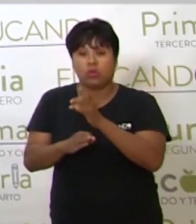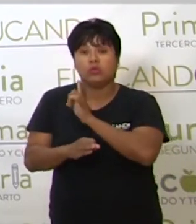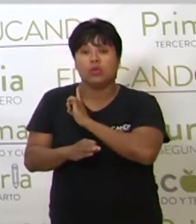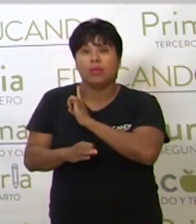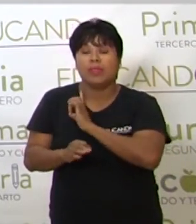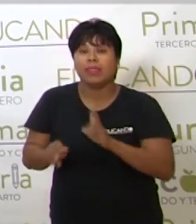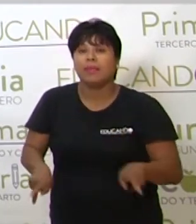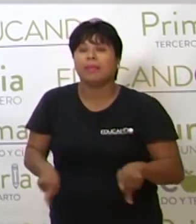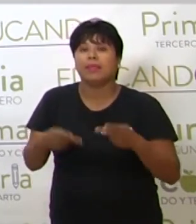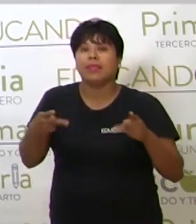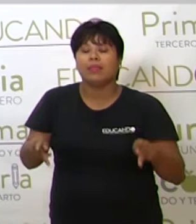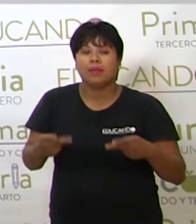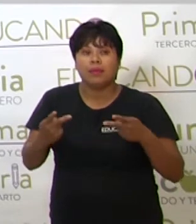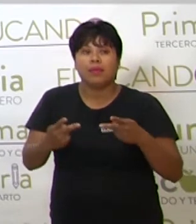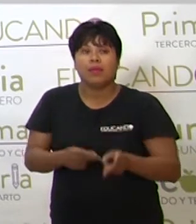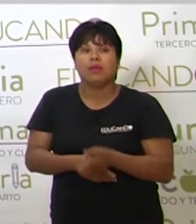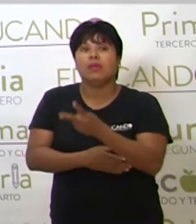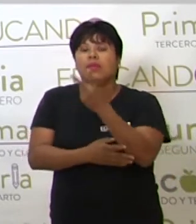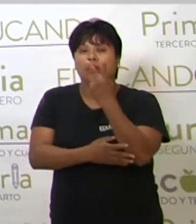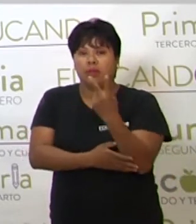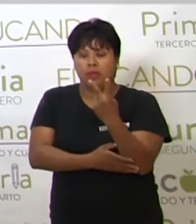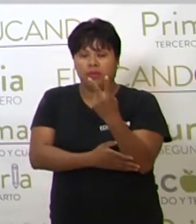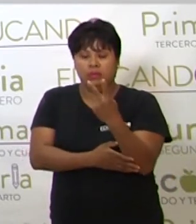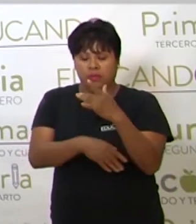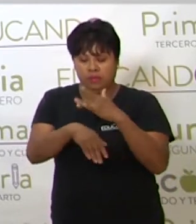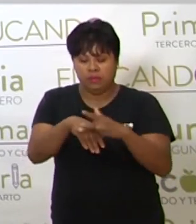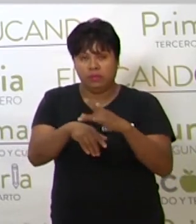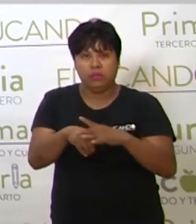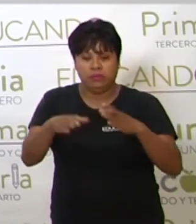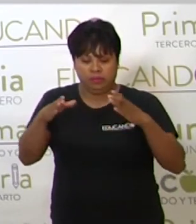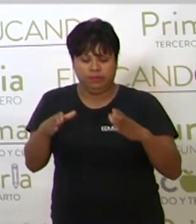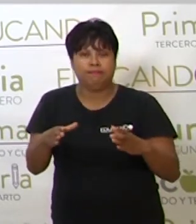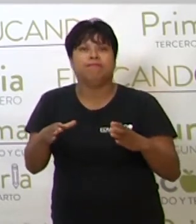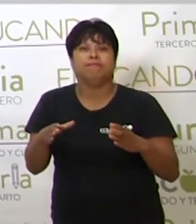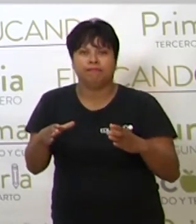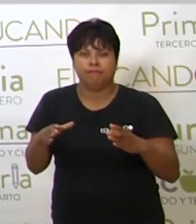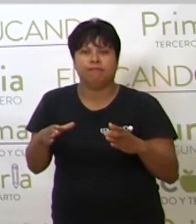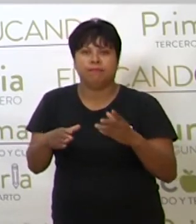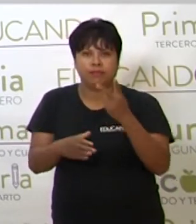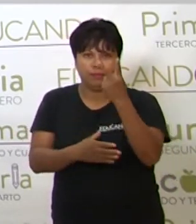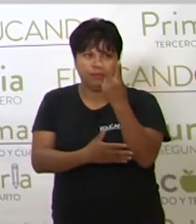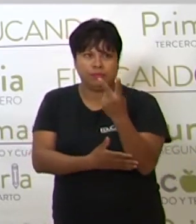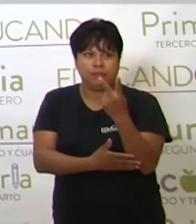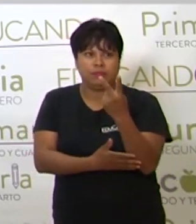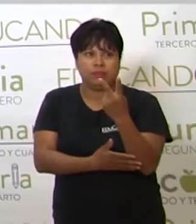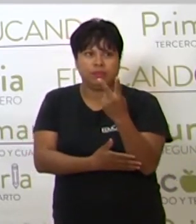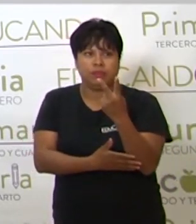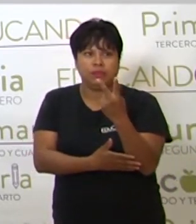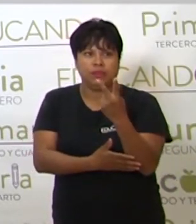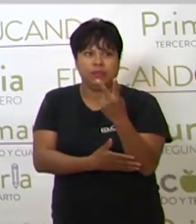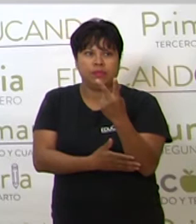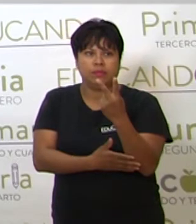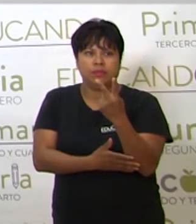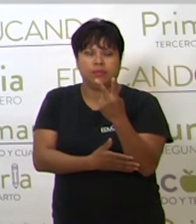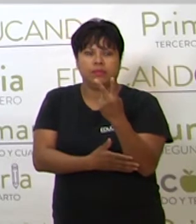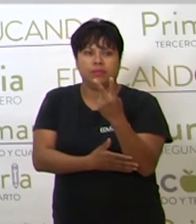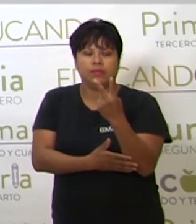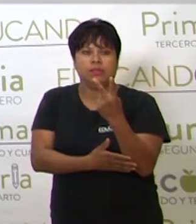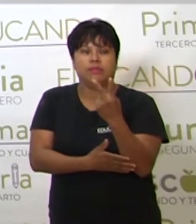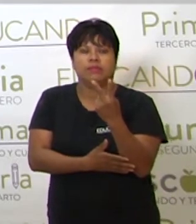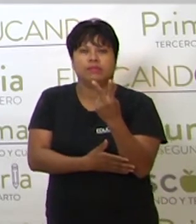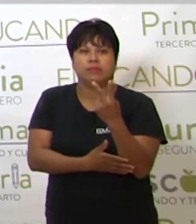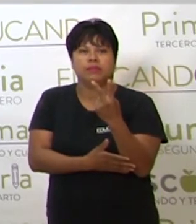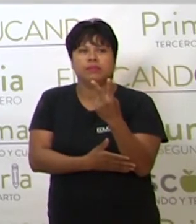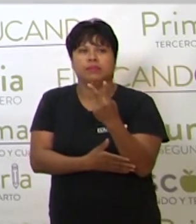vendió 22 pesos es decir éste vendió 1 quitaría yo uno